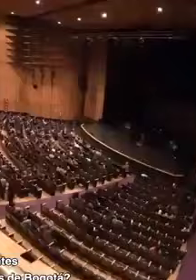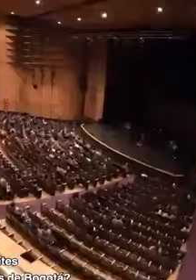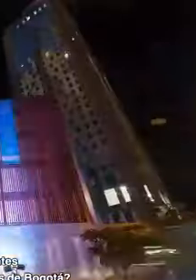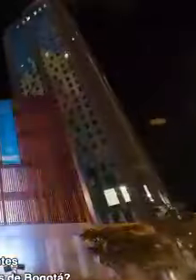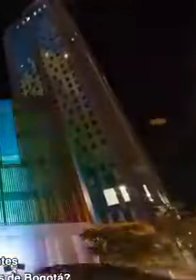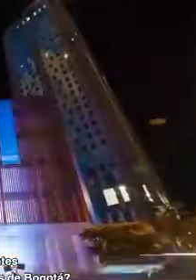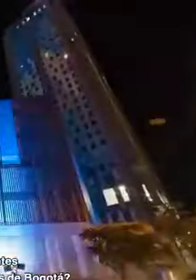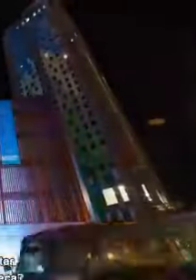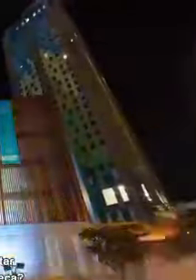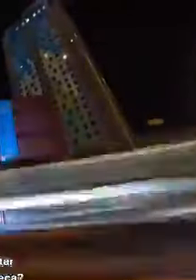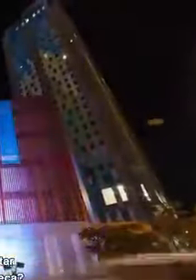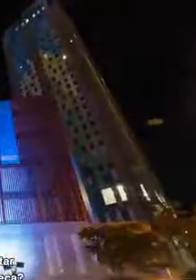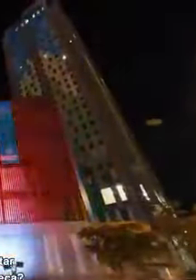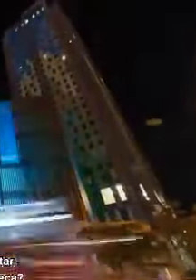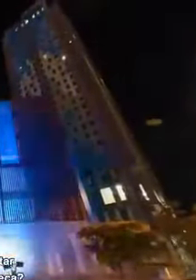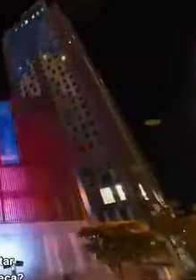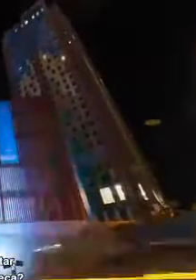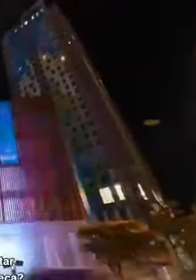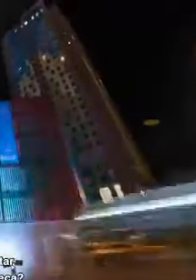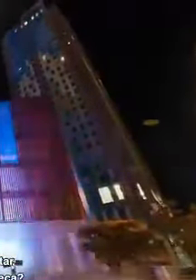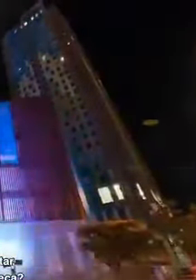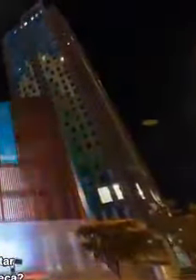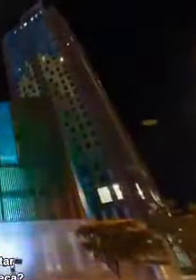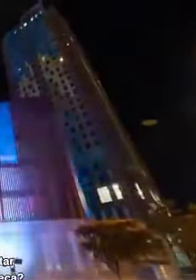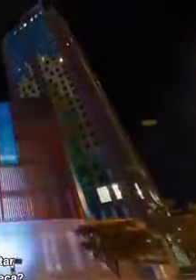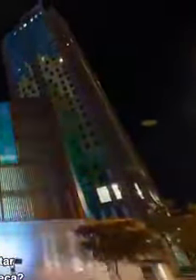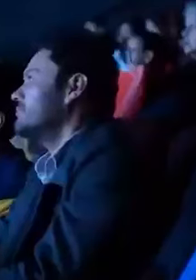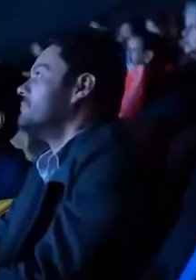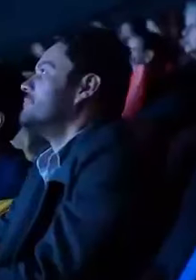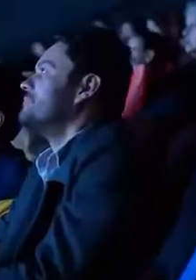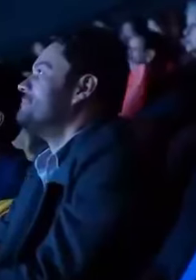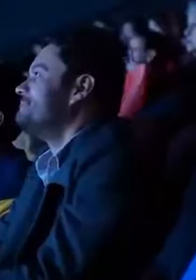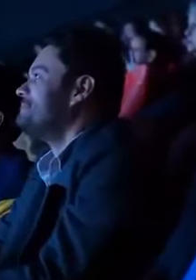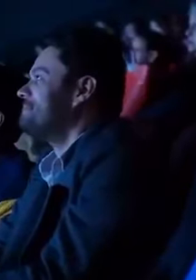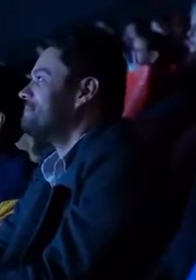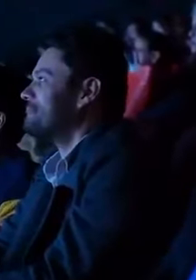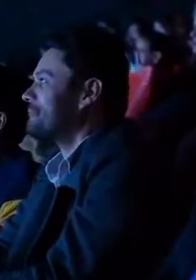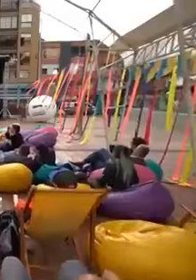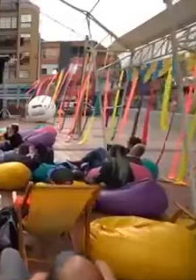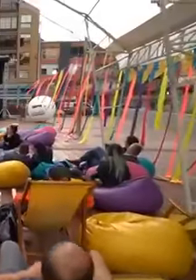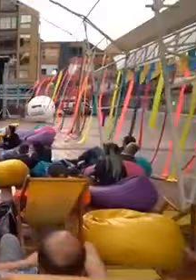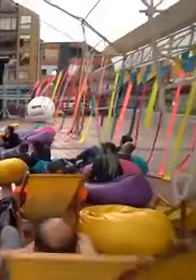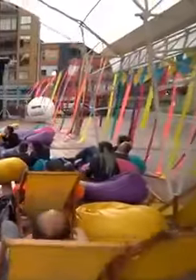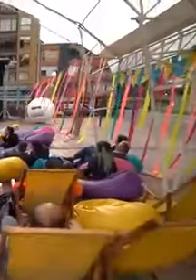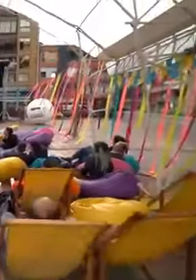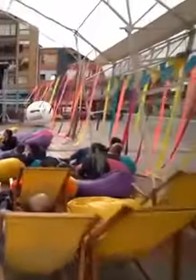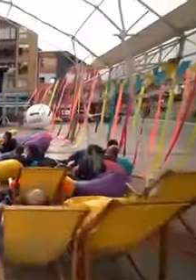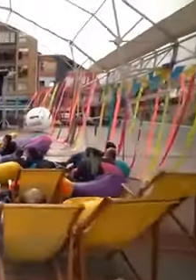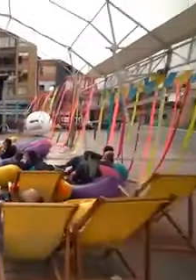de Bogotá? ¿Para qué levantar una gran cinemateca? ¿Y el cine? ¿Para qué?